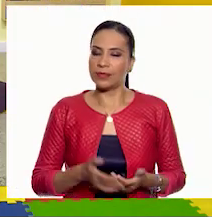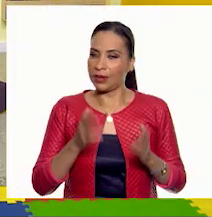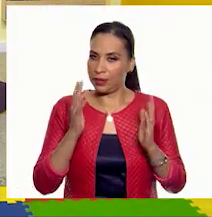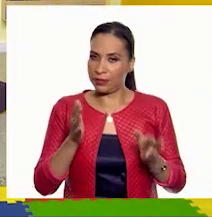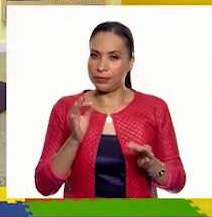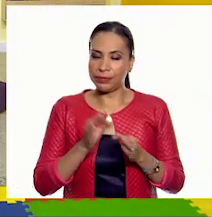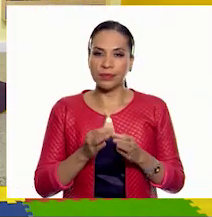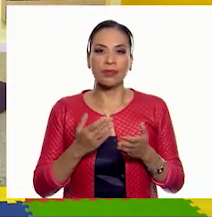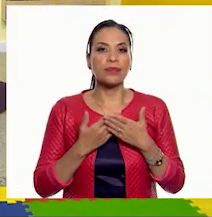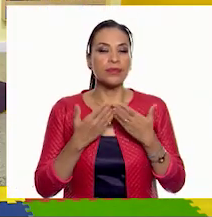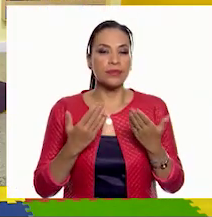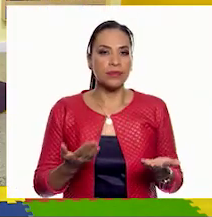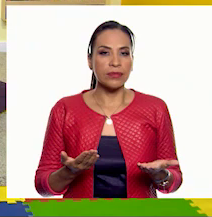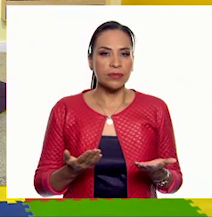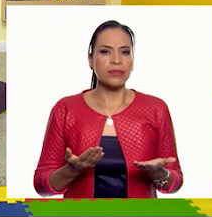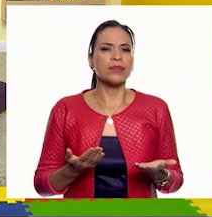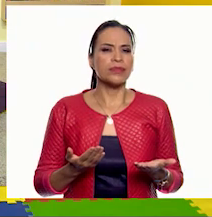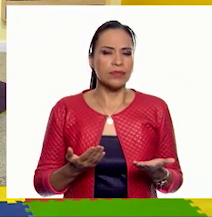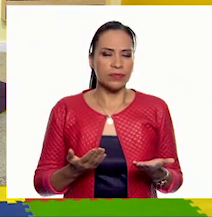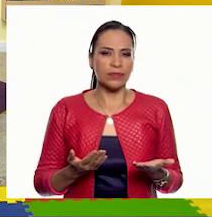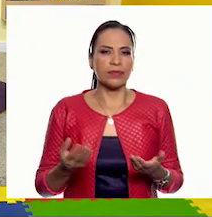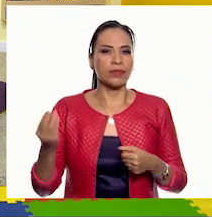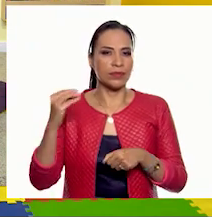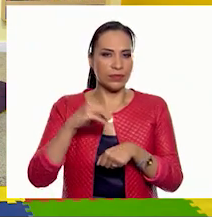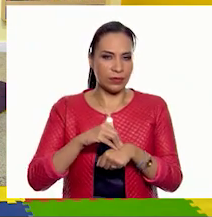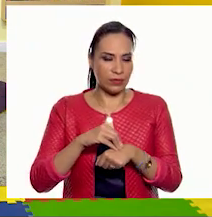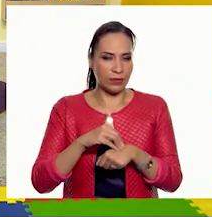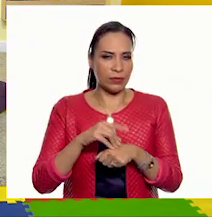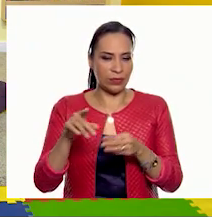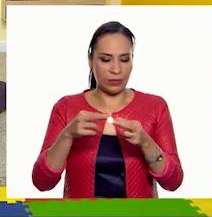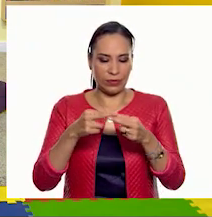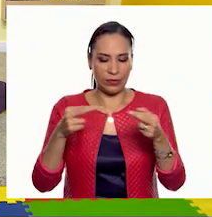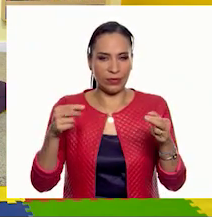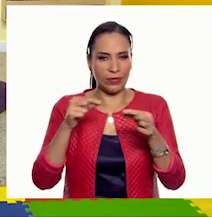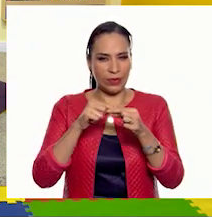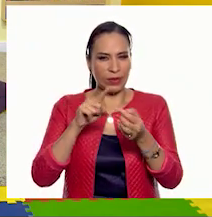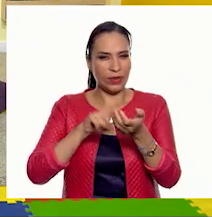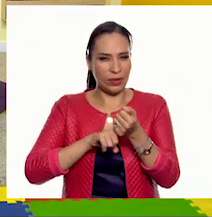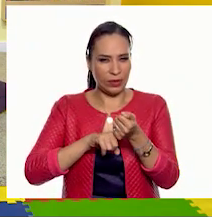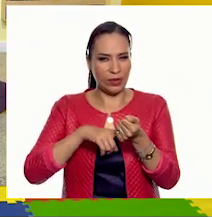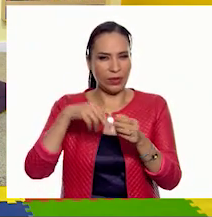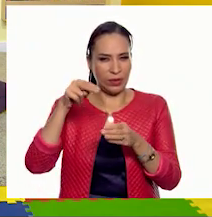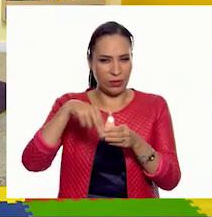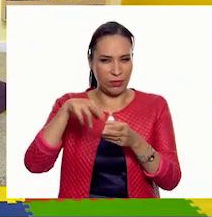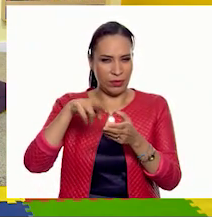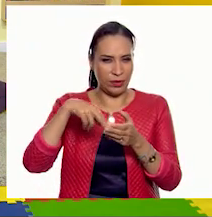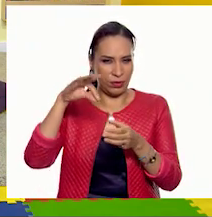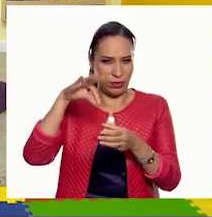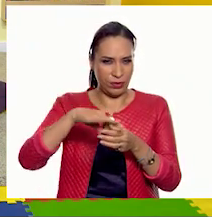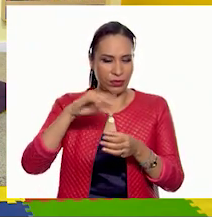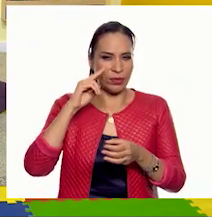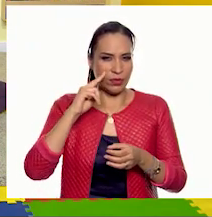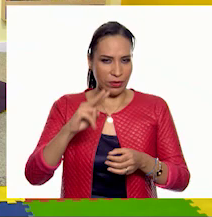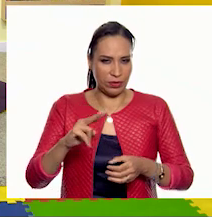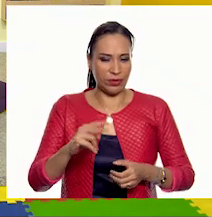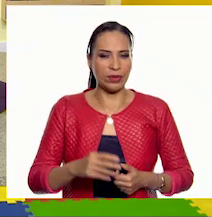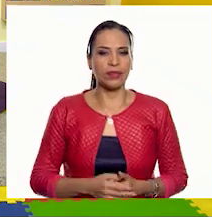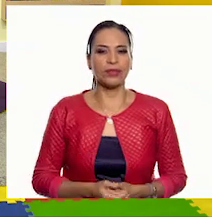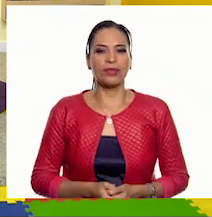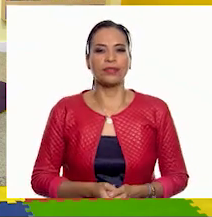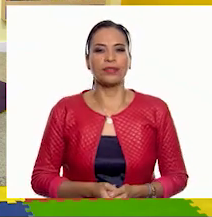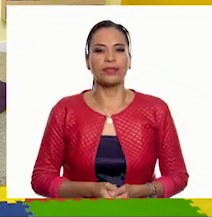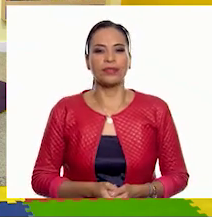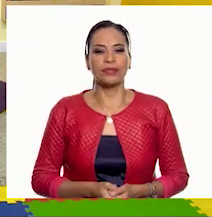Listo. Ahora vamos a colocar el estambre dentro de la pintura. Muy bien. ¿Te parece bien ese color?